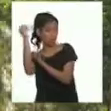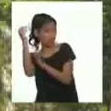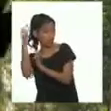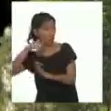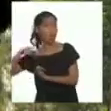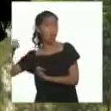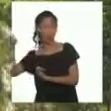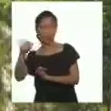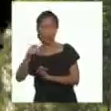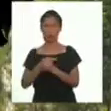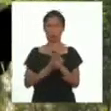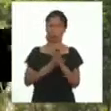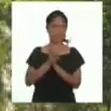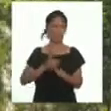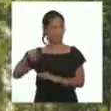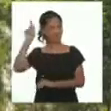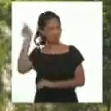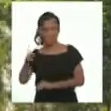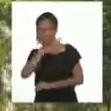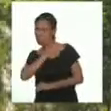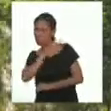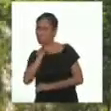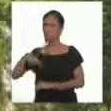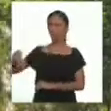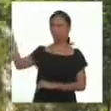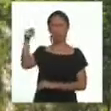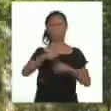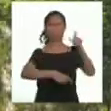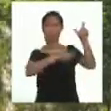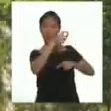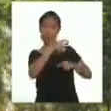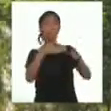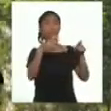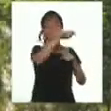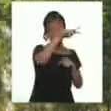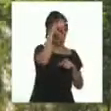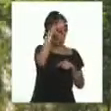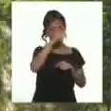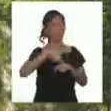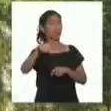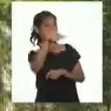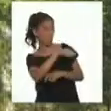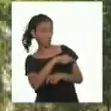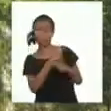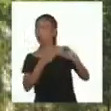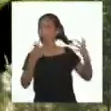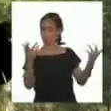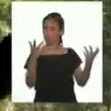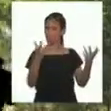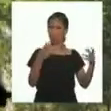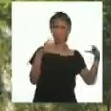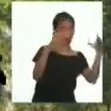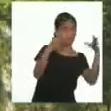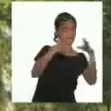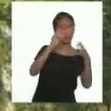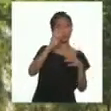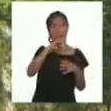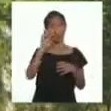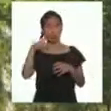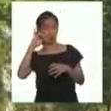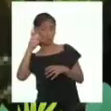españoles cometieron muchas injusticias en contra de algunos grupos sociales que conformaban la población de la